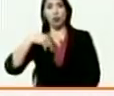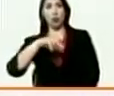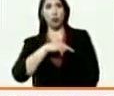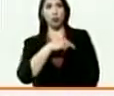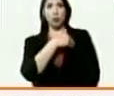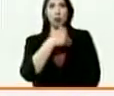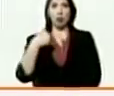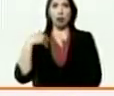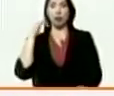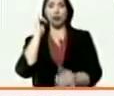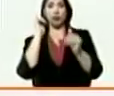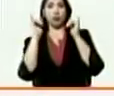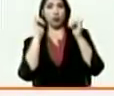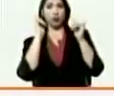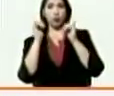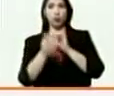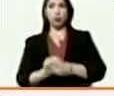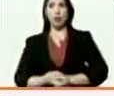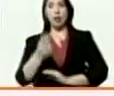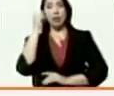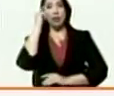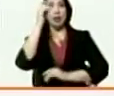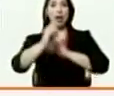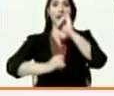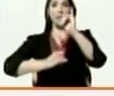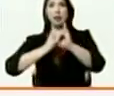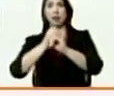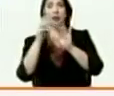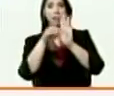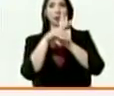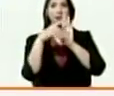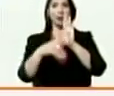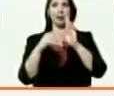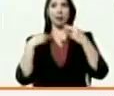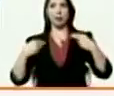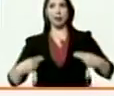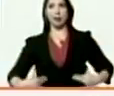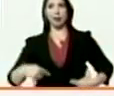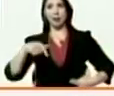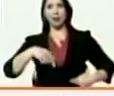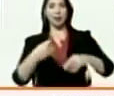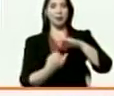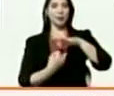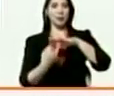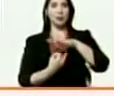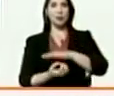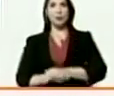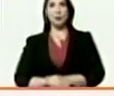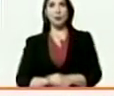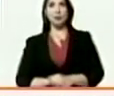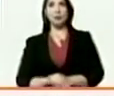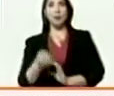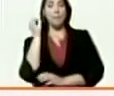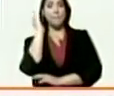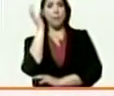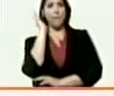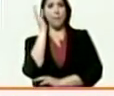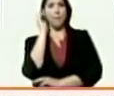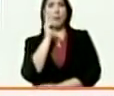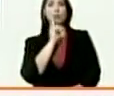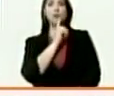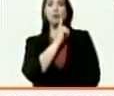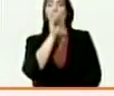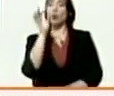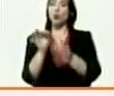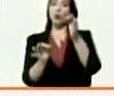celebrar el Día Internacional de Derechos Humanos desde esta institución con un foro denominado